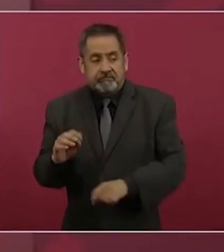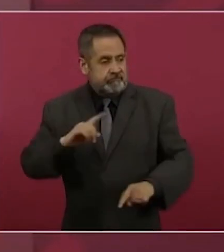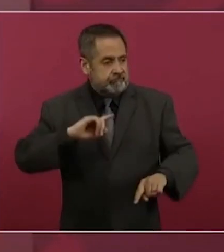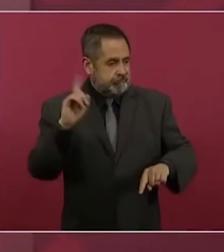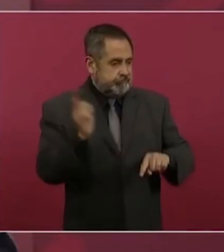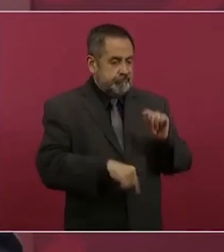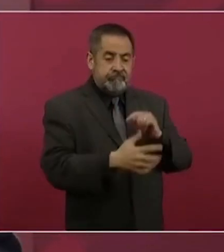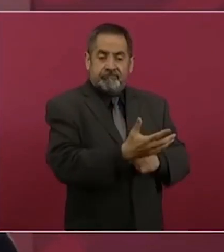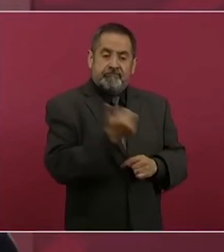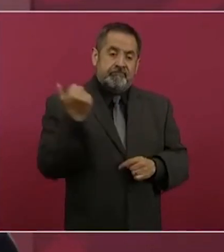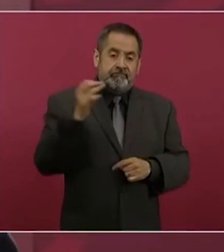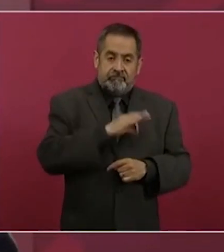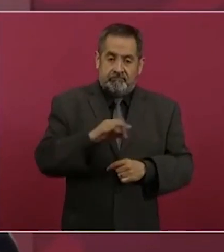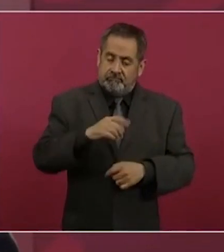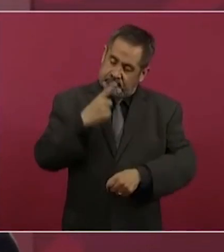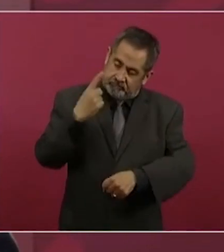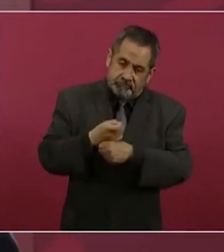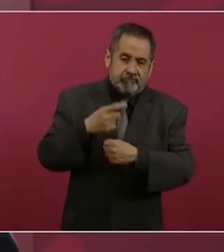interés público.